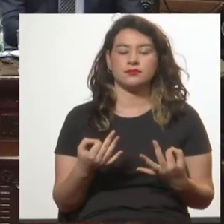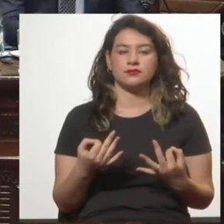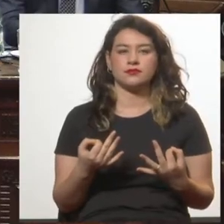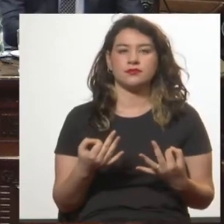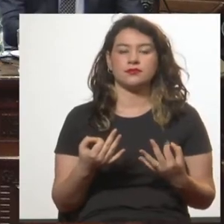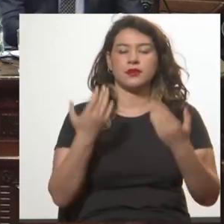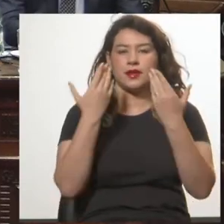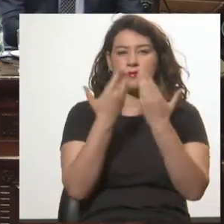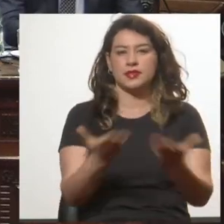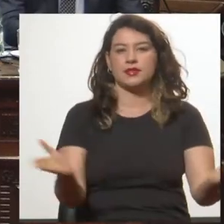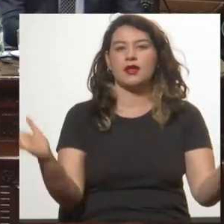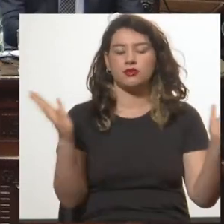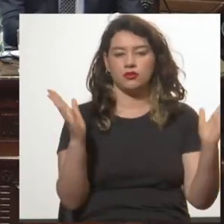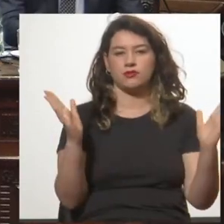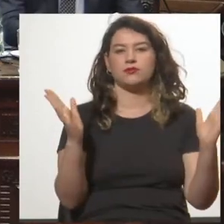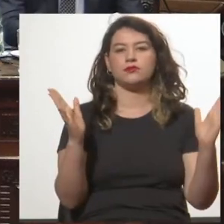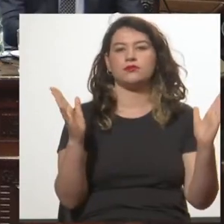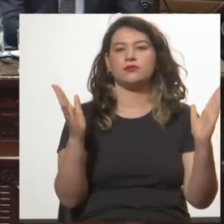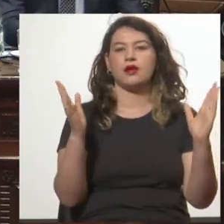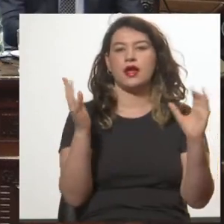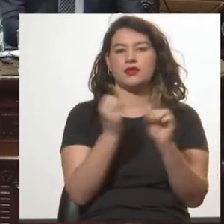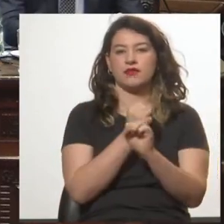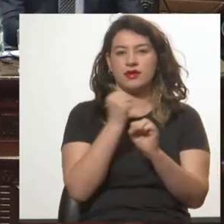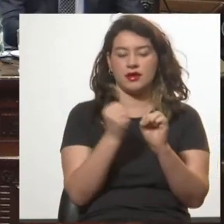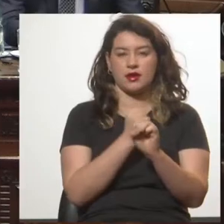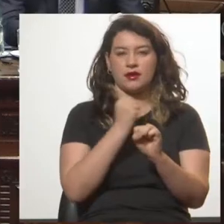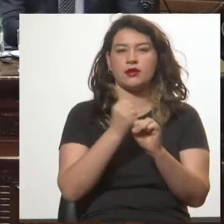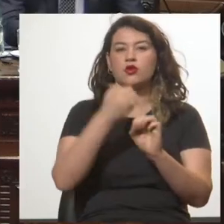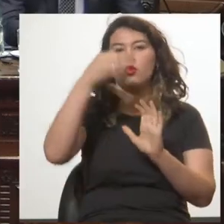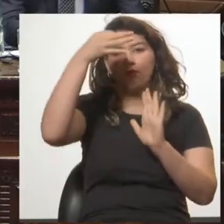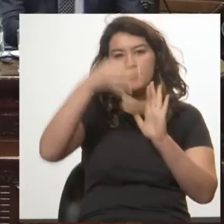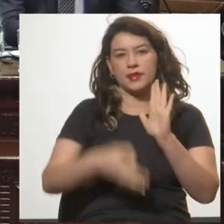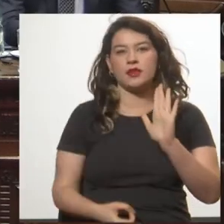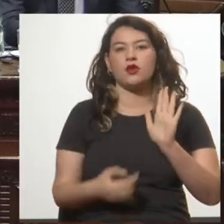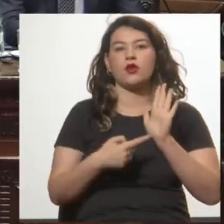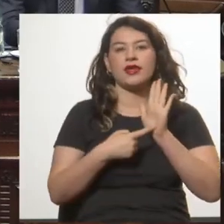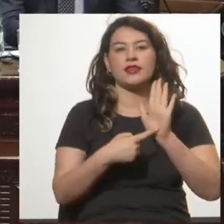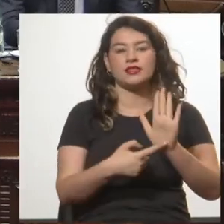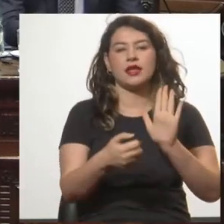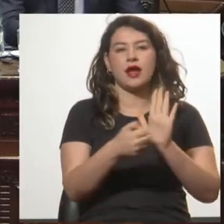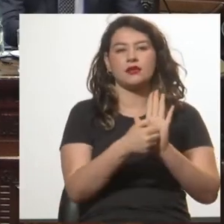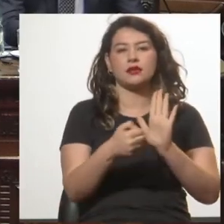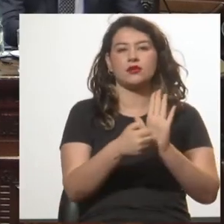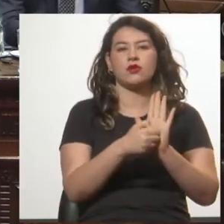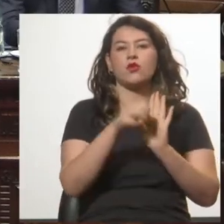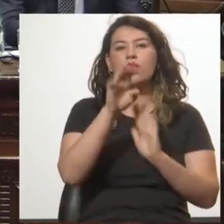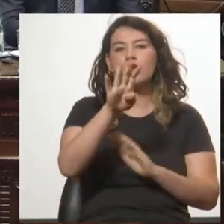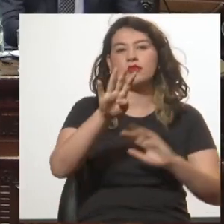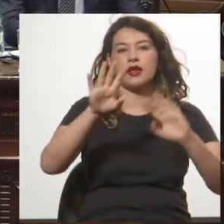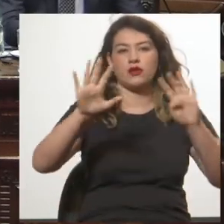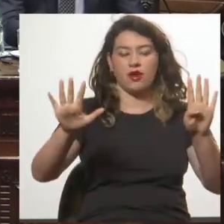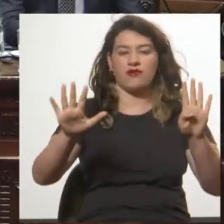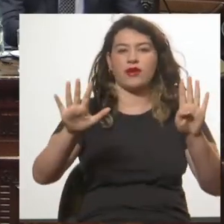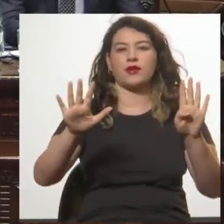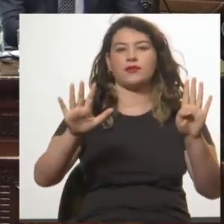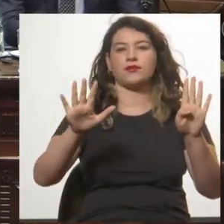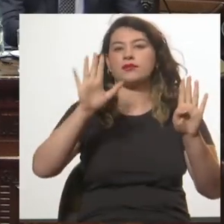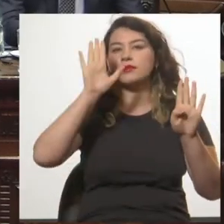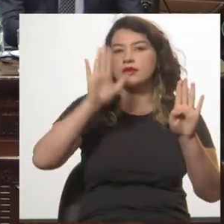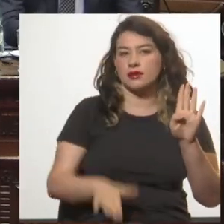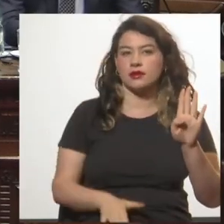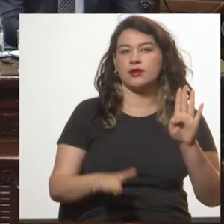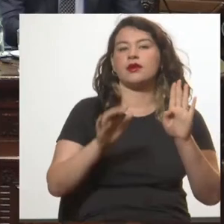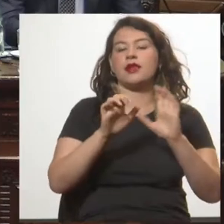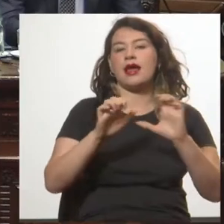habiendo número y dando cumplimiento a lo que establece el artículo 49 de la